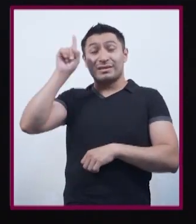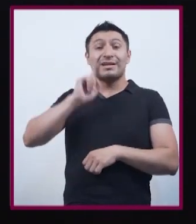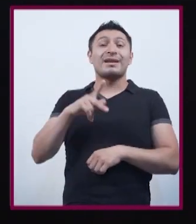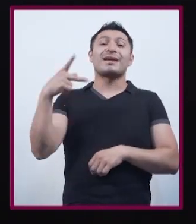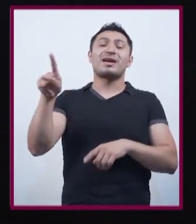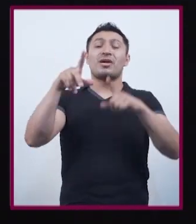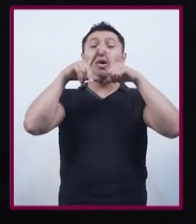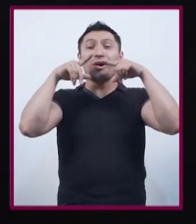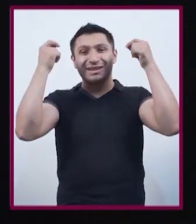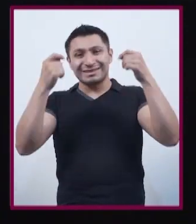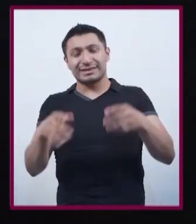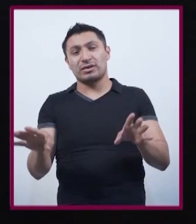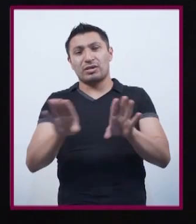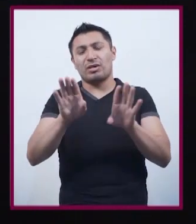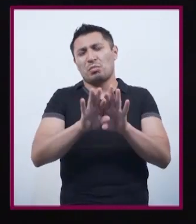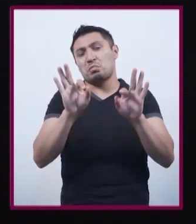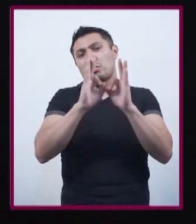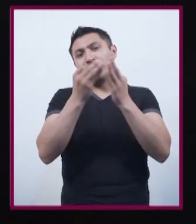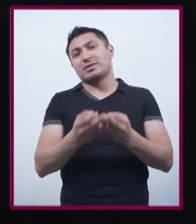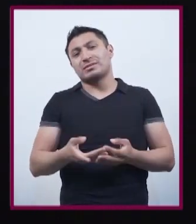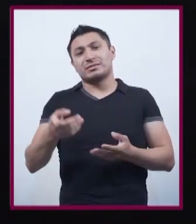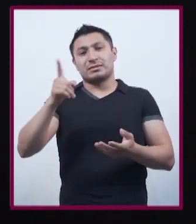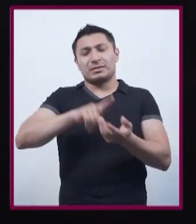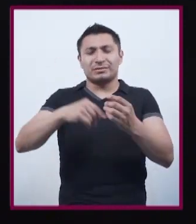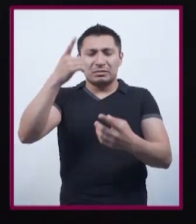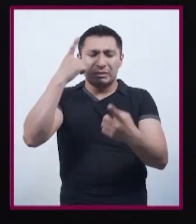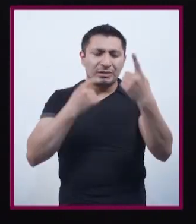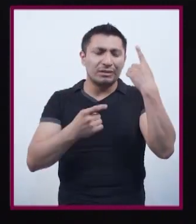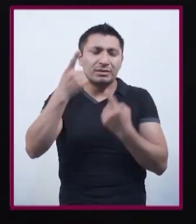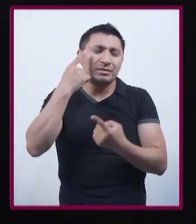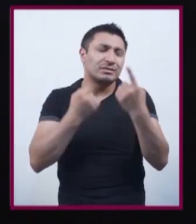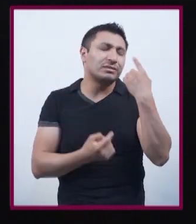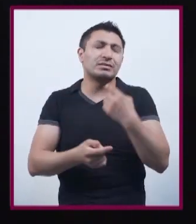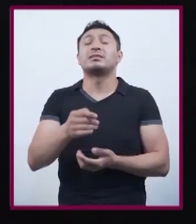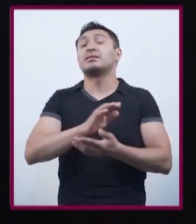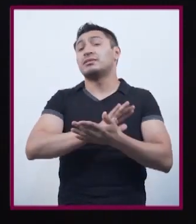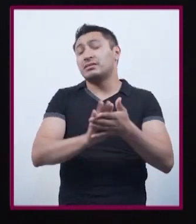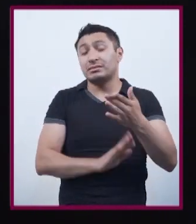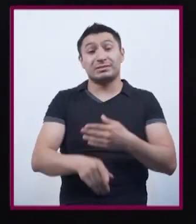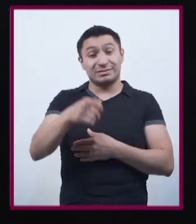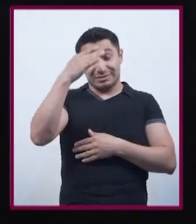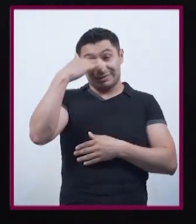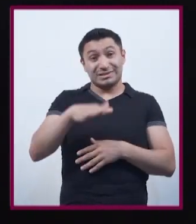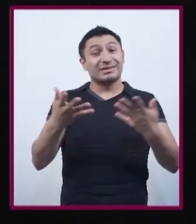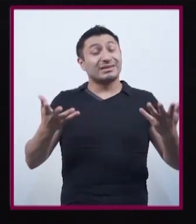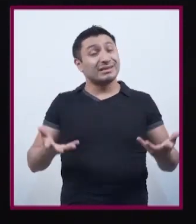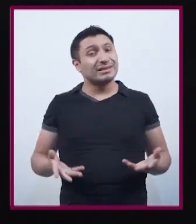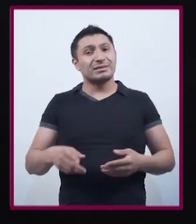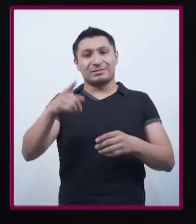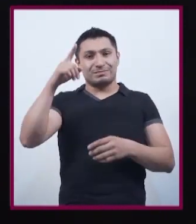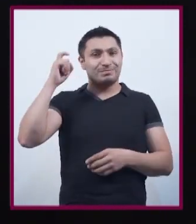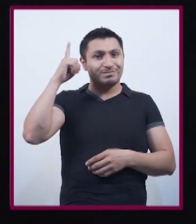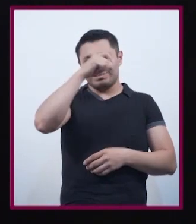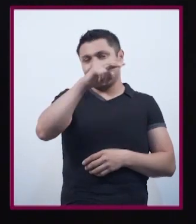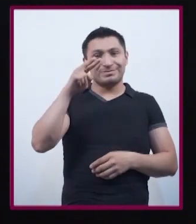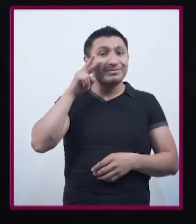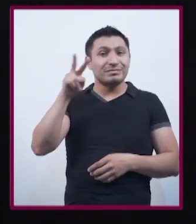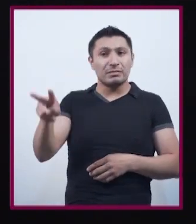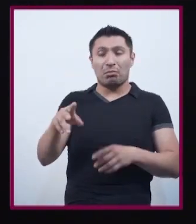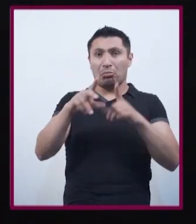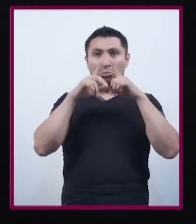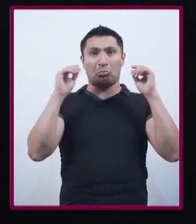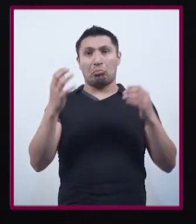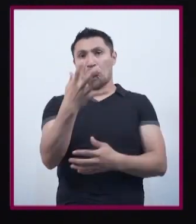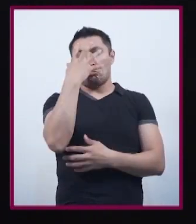la complicadísima y triste vida de la Mistral, cuyos amigos solían decir que ella, su sonrisa, era una manera